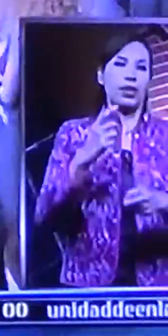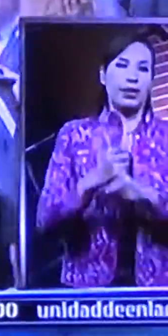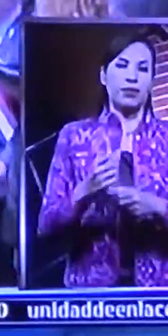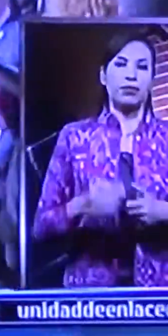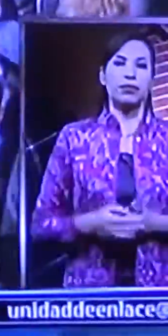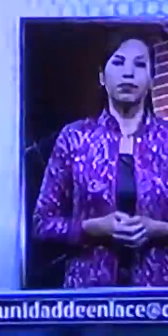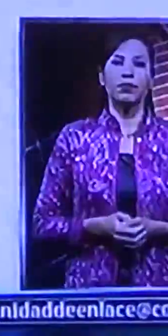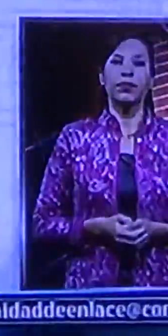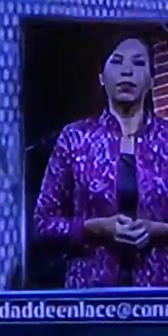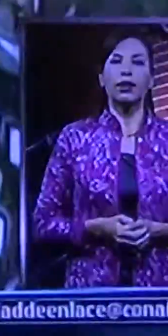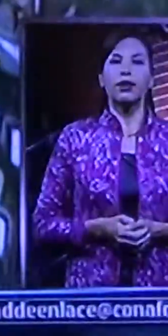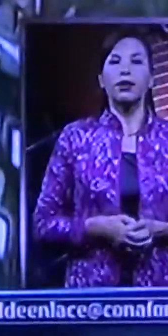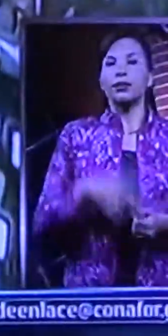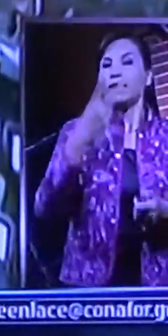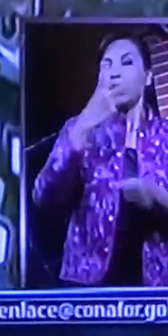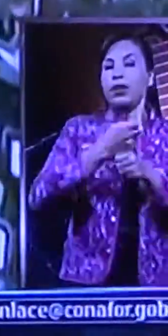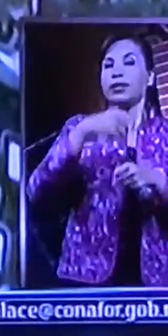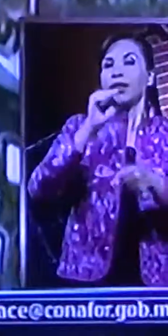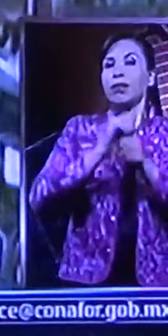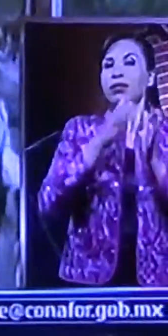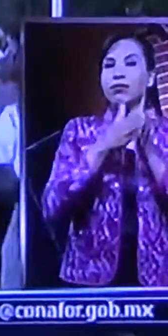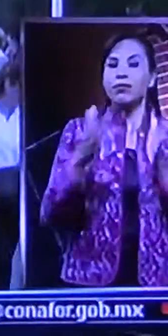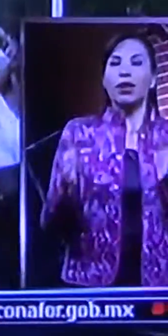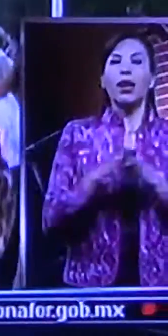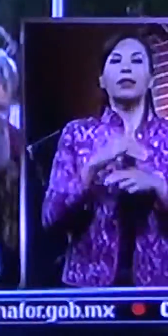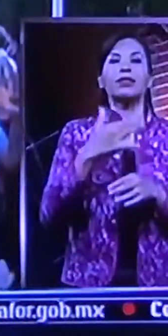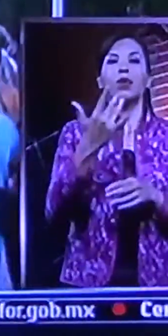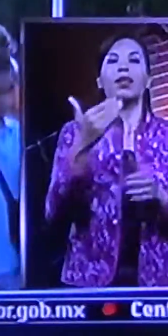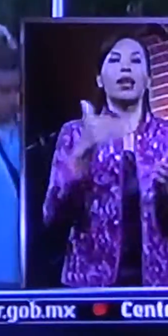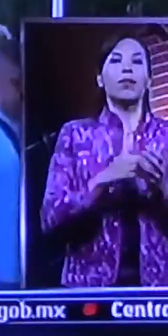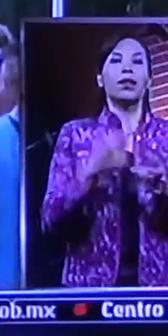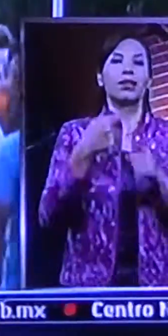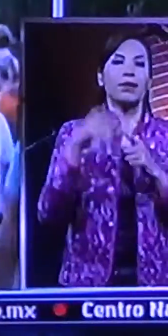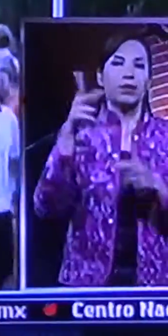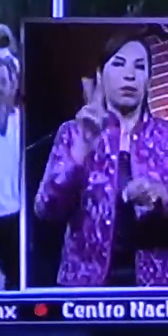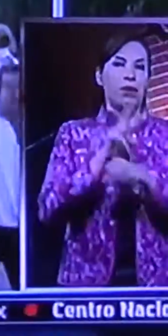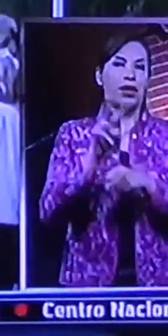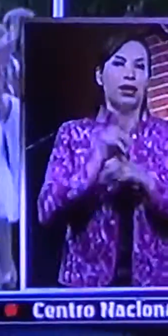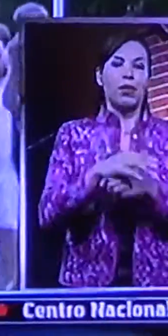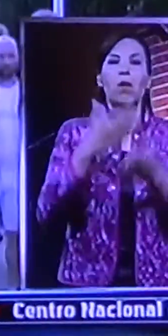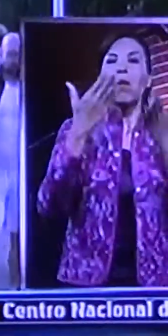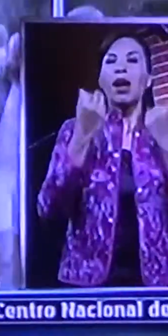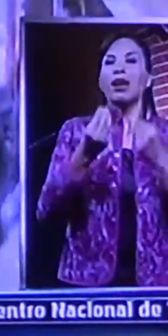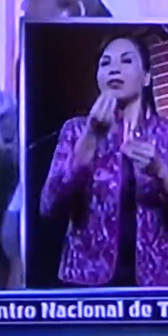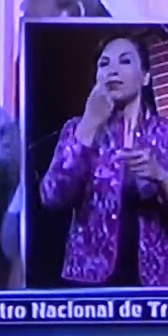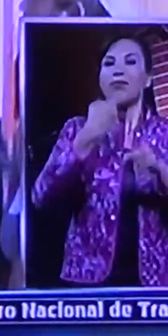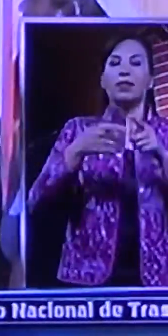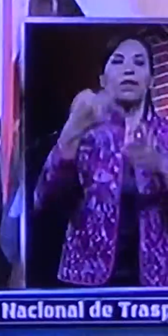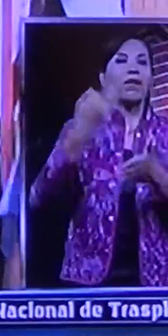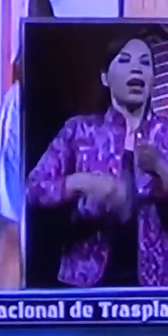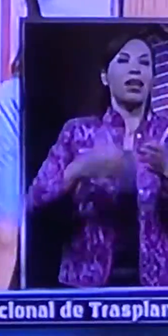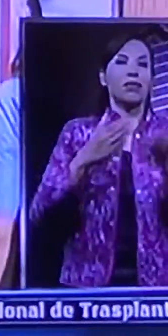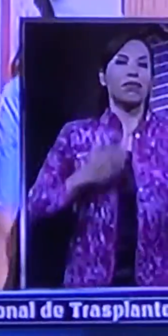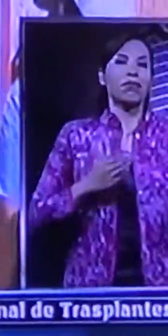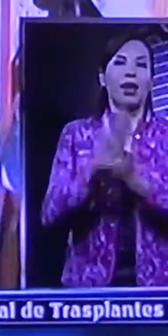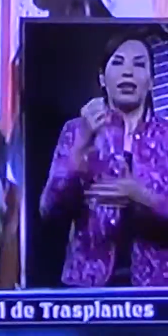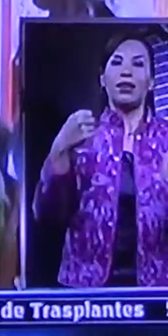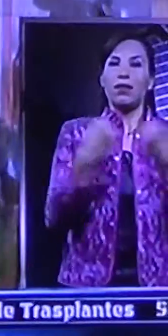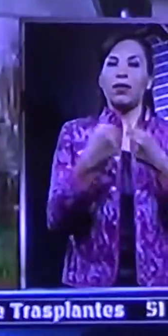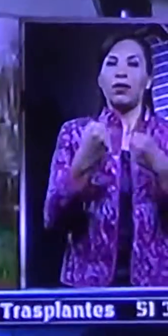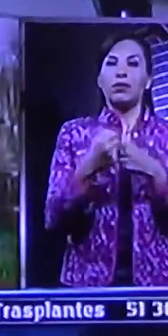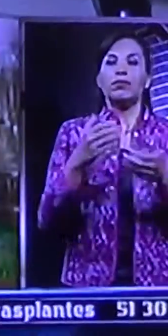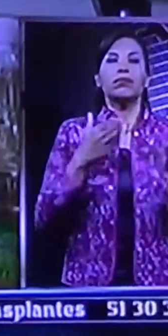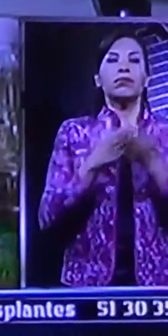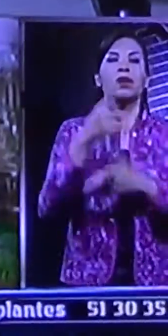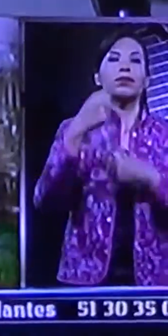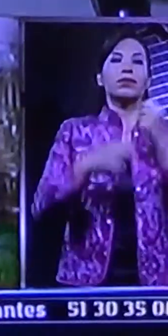seguridad. Por segunda semana consecutiva, por lo menos 50.000 venezolanos que carecen de lo indispensable cruzaron la frontera y pasaron